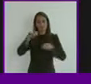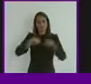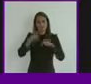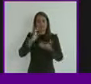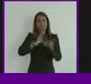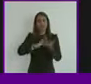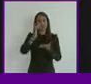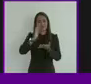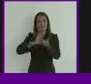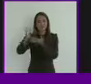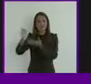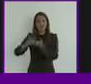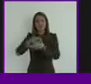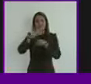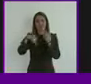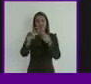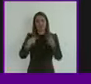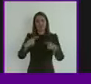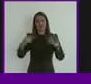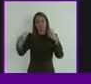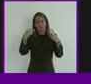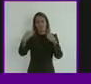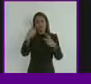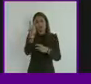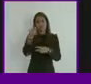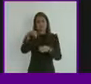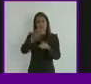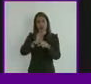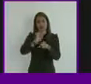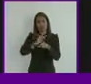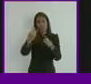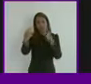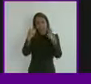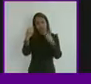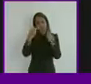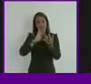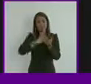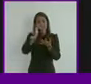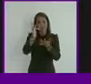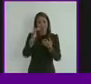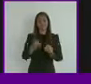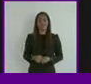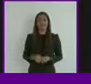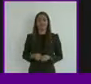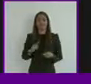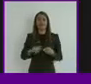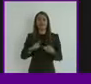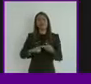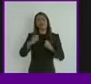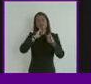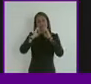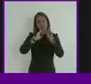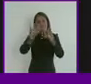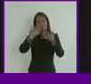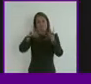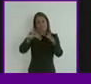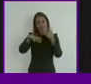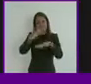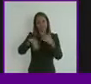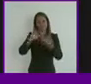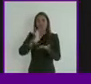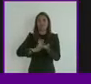Pues agradecemos a toda la audiencia que en estos dos días de trabajos nos acompañó. Agradecemos, por supuesto, a nuestros intérpretes de lenguaje de